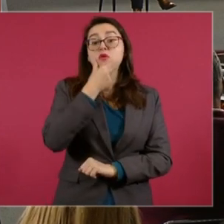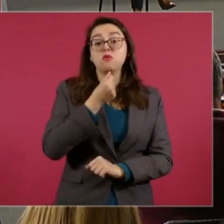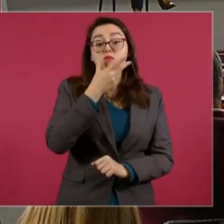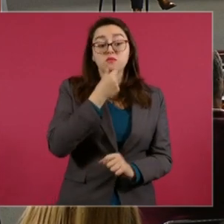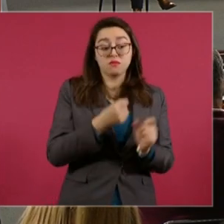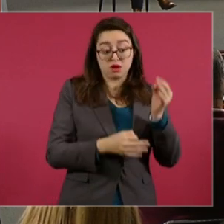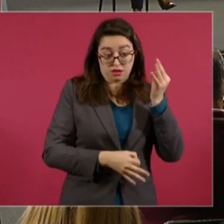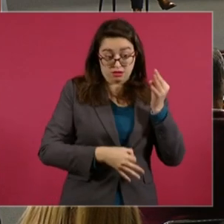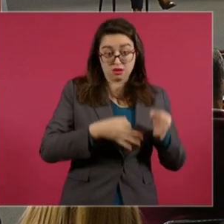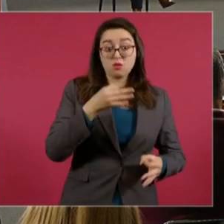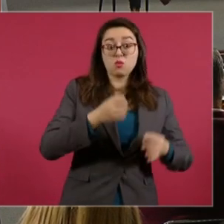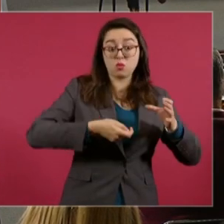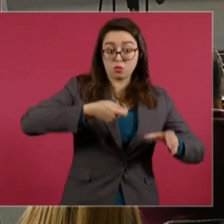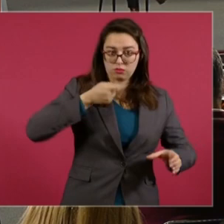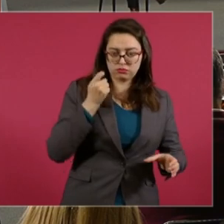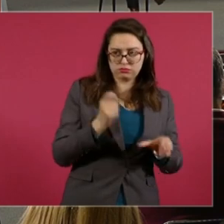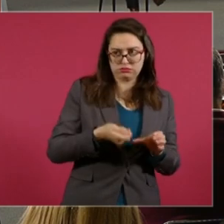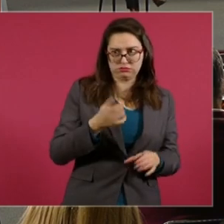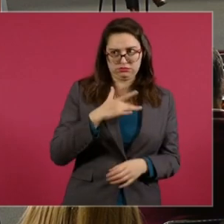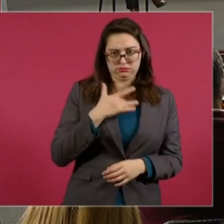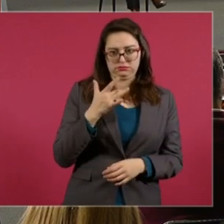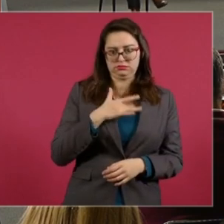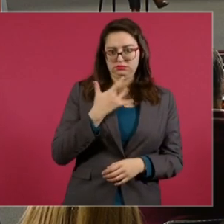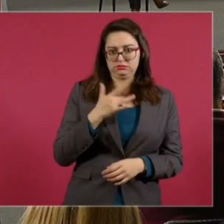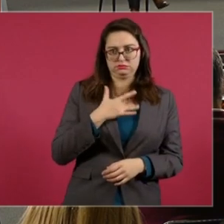no solo